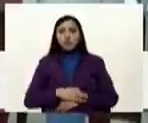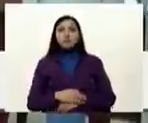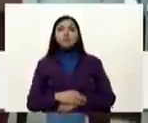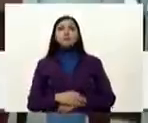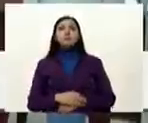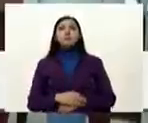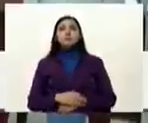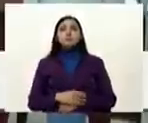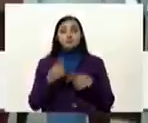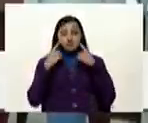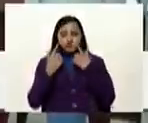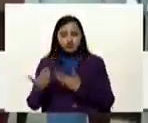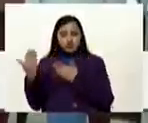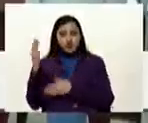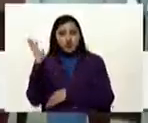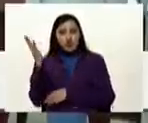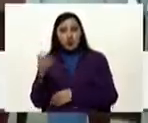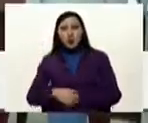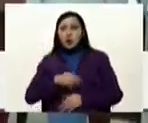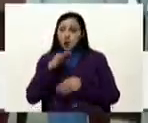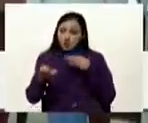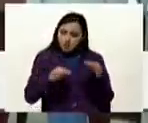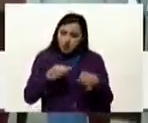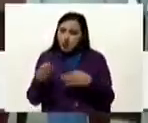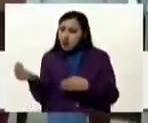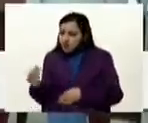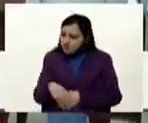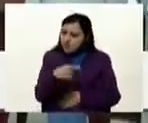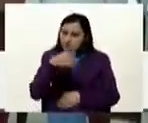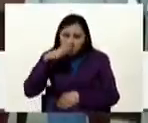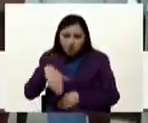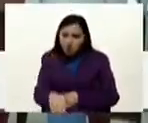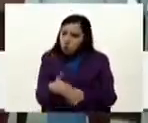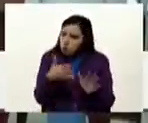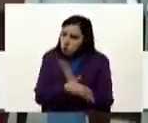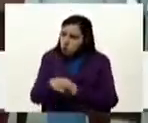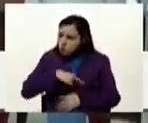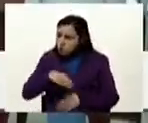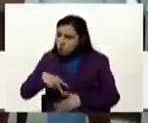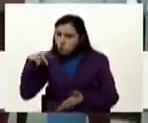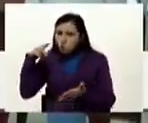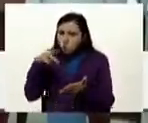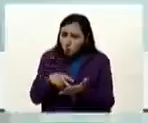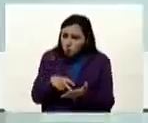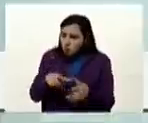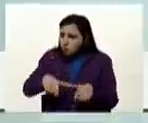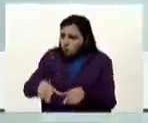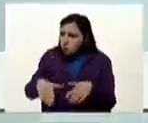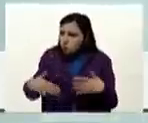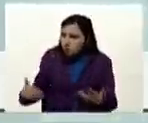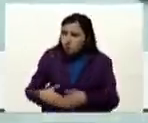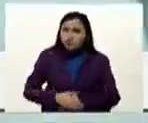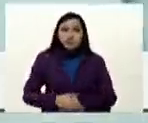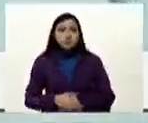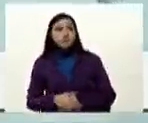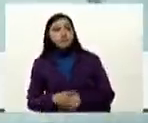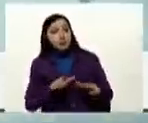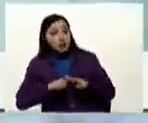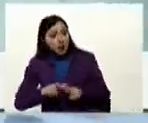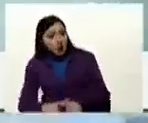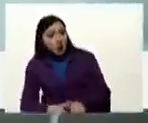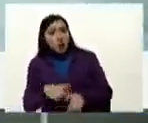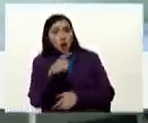Jesús. Zoraima, expliquémosle al presidente Nicolás Maduro y a todo el país, estamos ahorita entrando en el área de... En el área de sala de